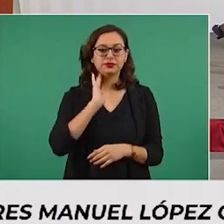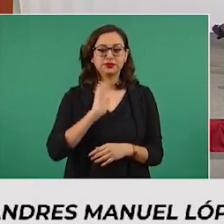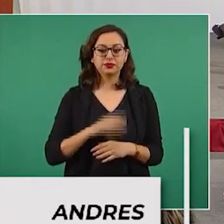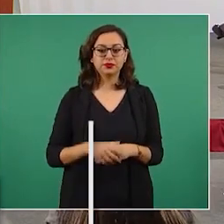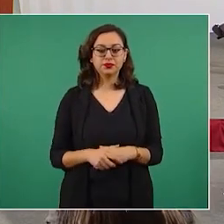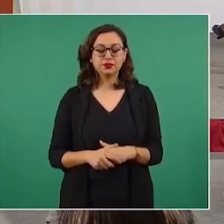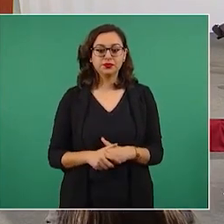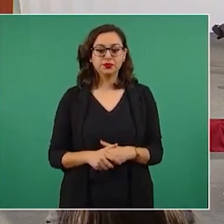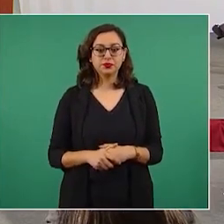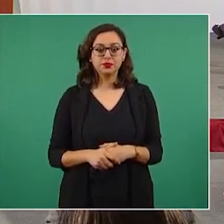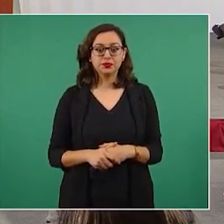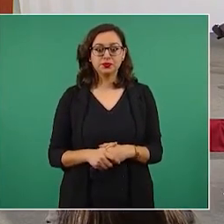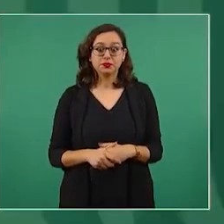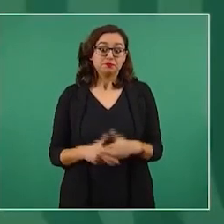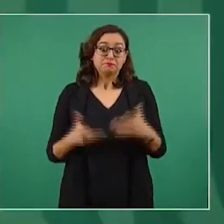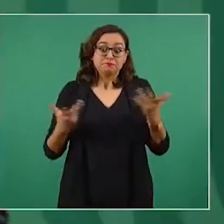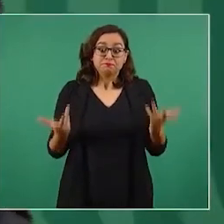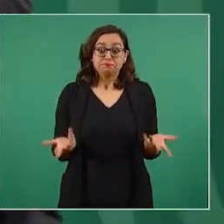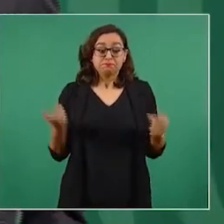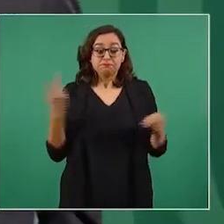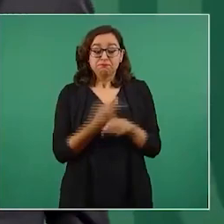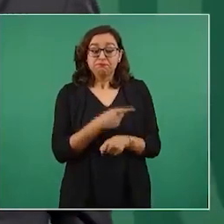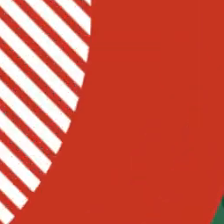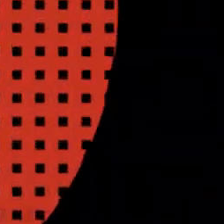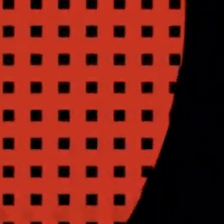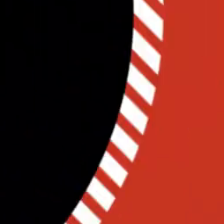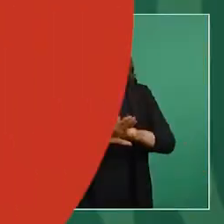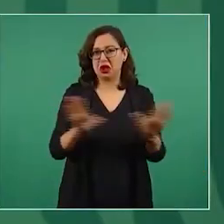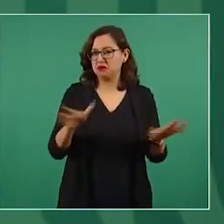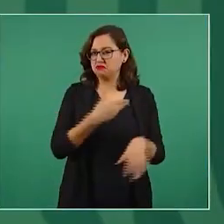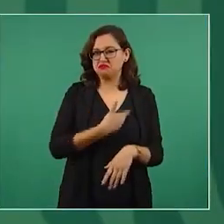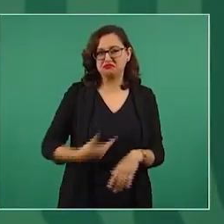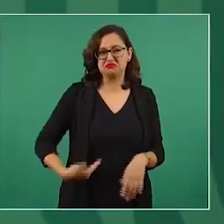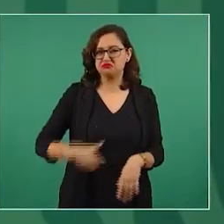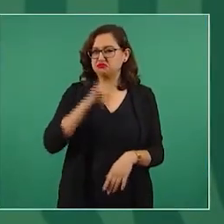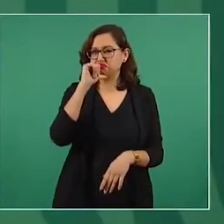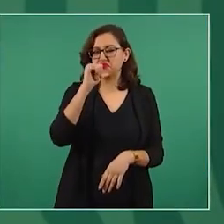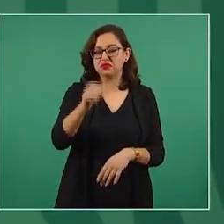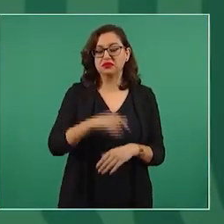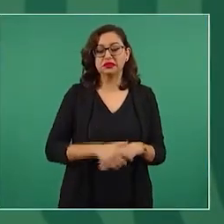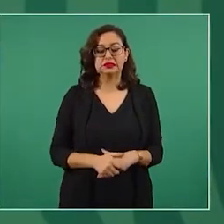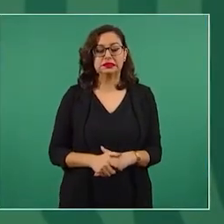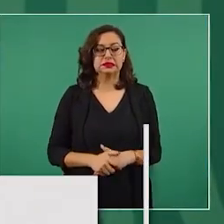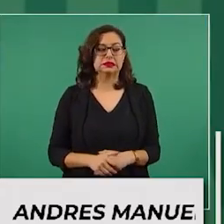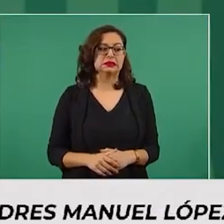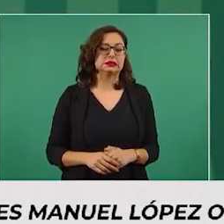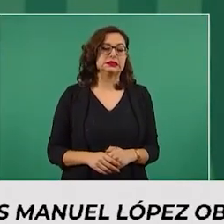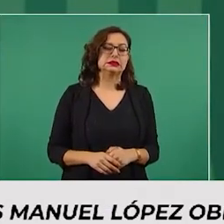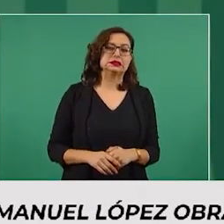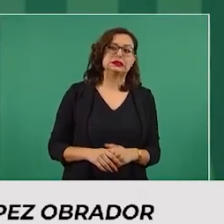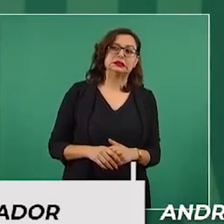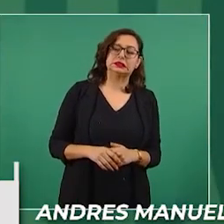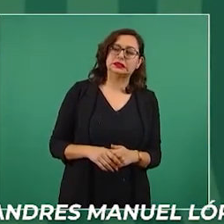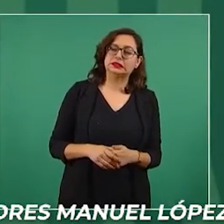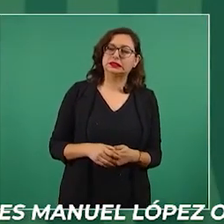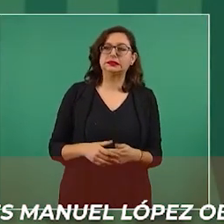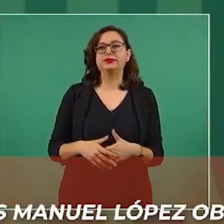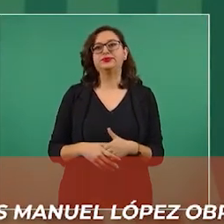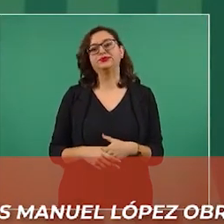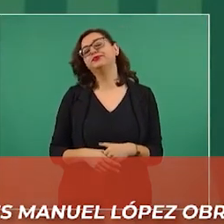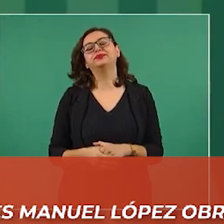No, no les ha funcionado su estrategia ni les va a funcionar. Con todo respeto, nuestros adversarios